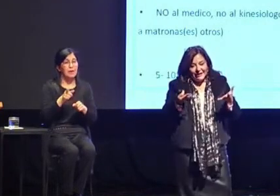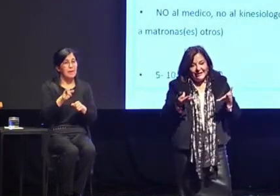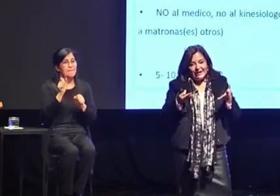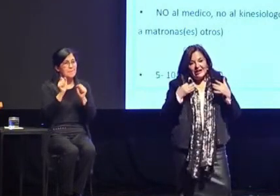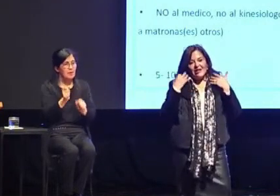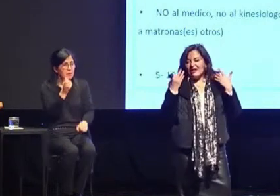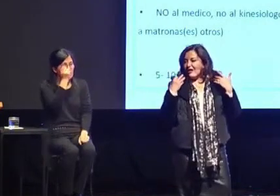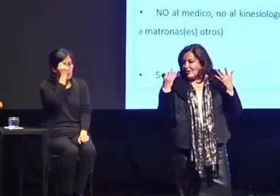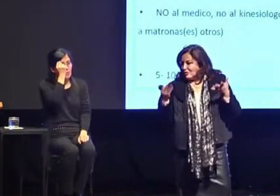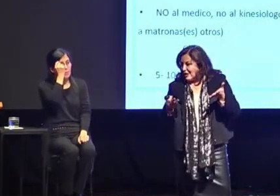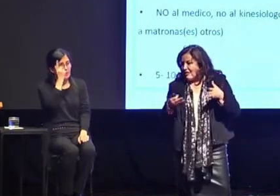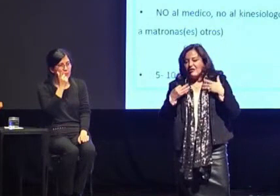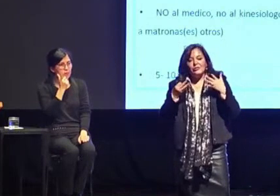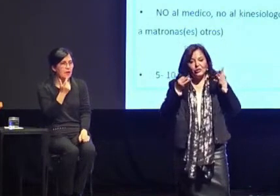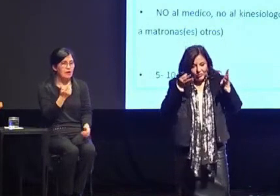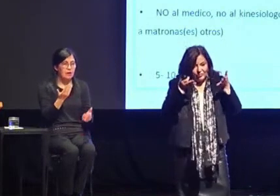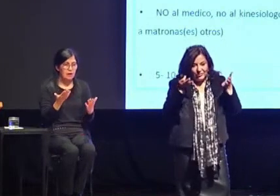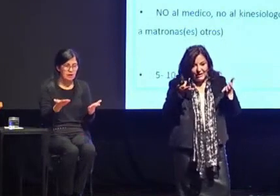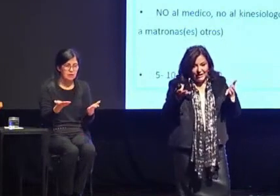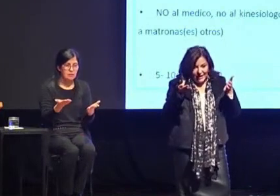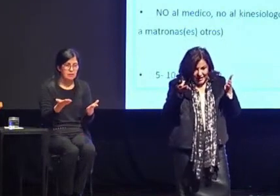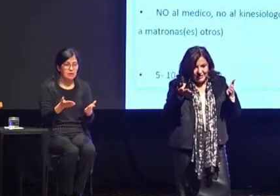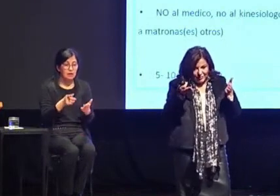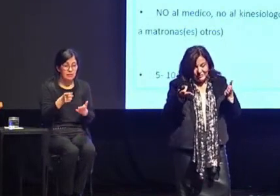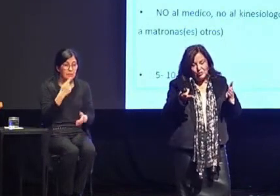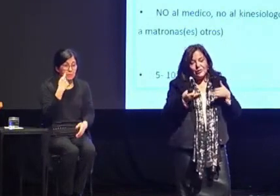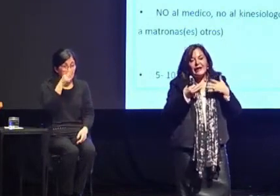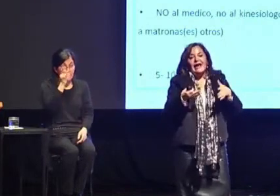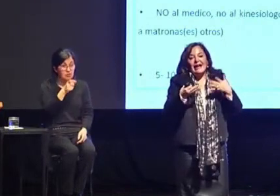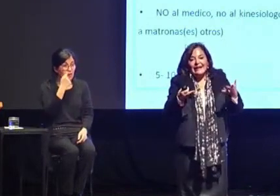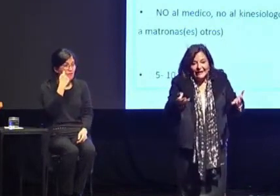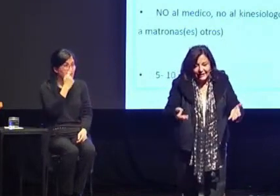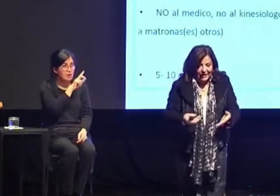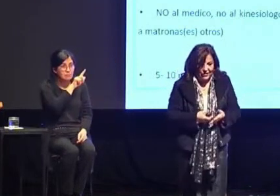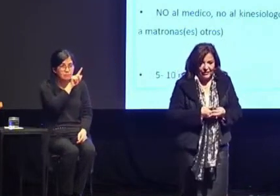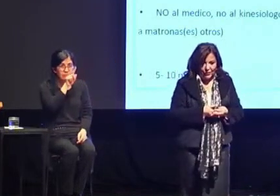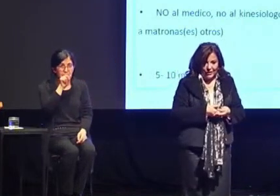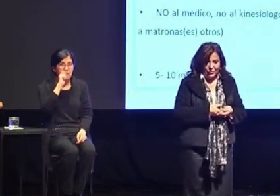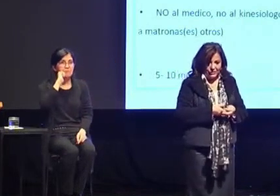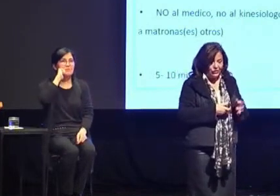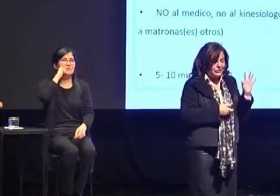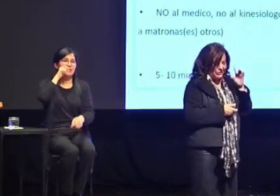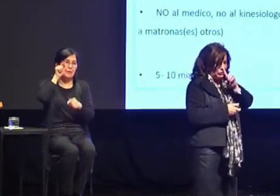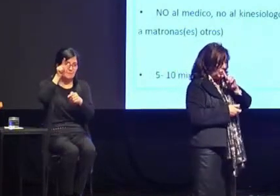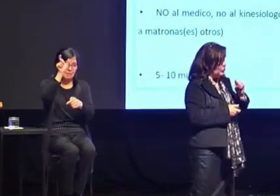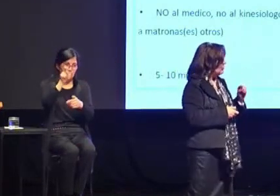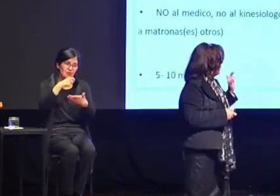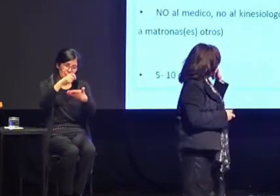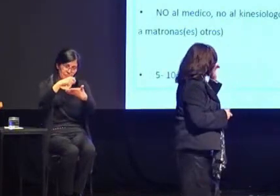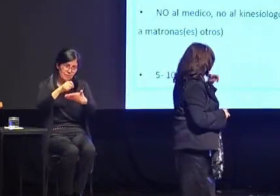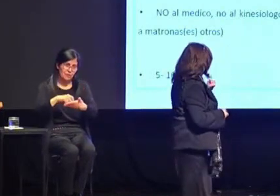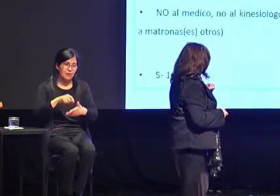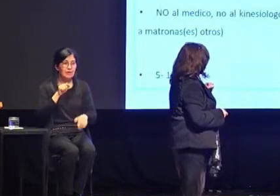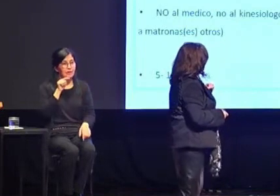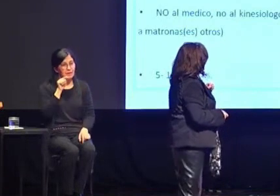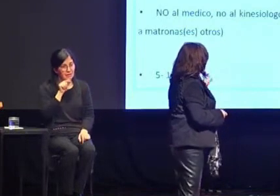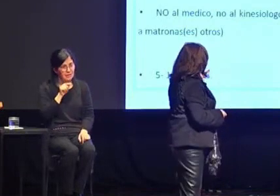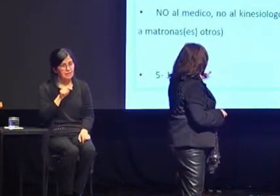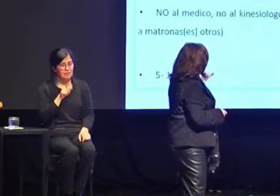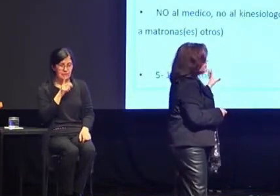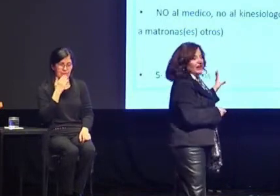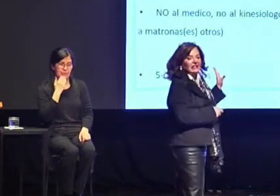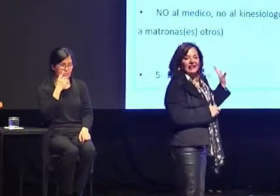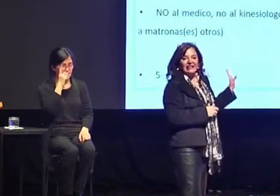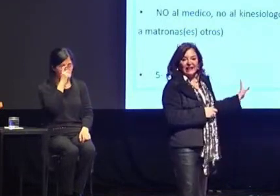pudiera entender que hablaba, escuchaba bien, pero viera y supiera a quién estaba evaluando. Entonces eso es una de las cosas que nos costó